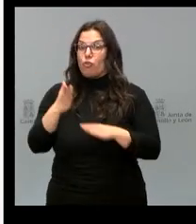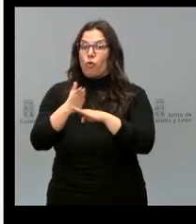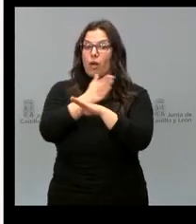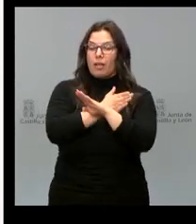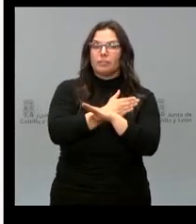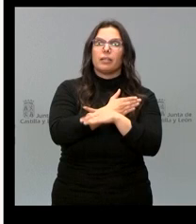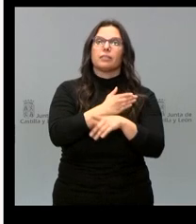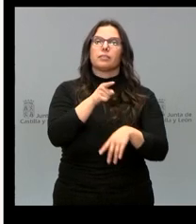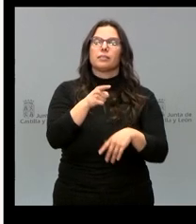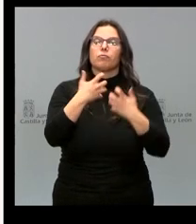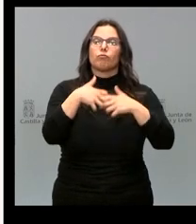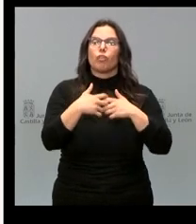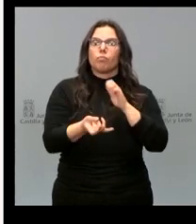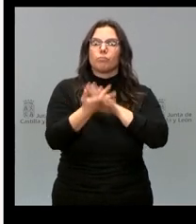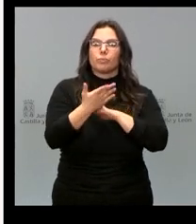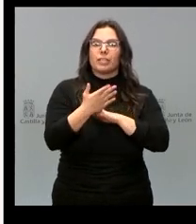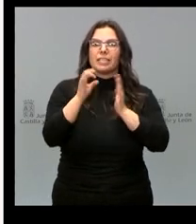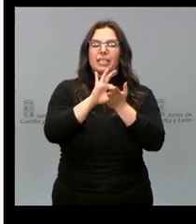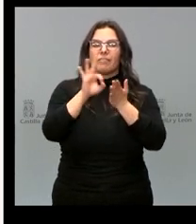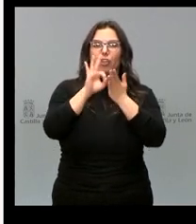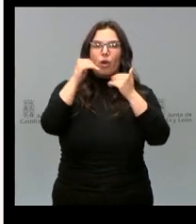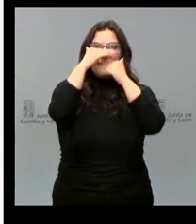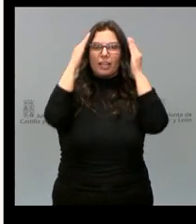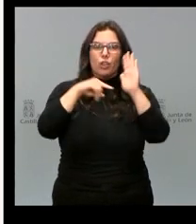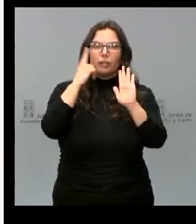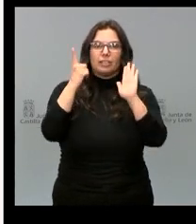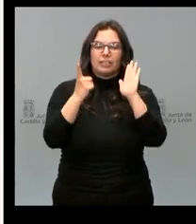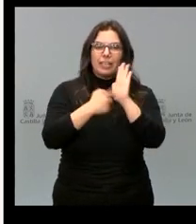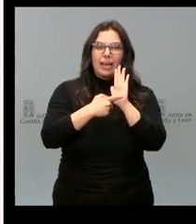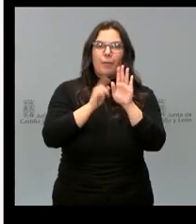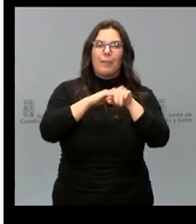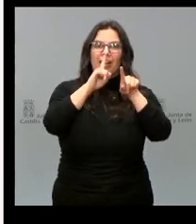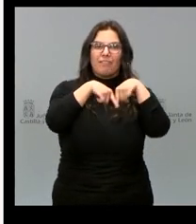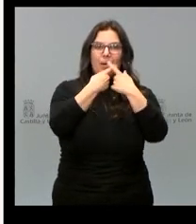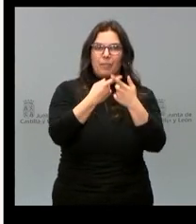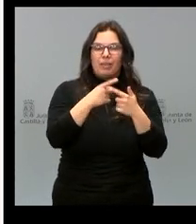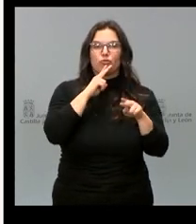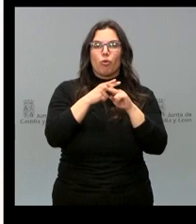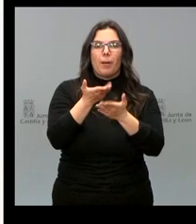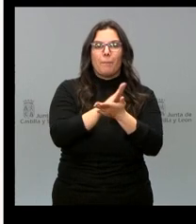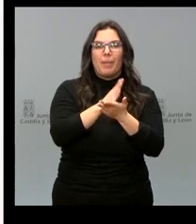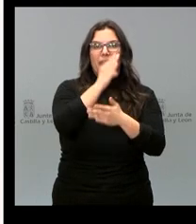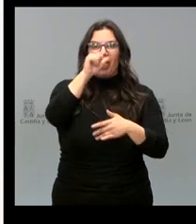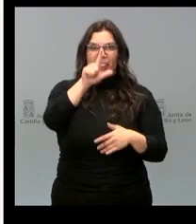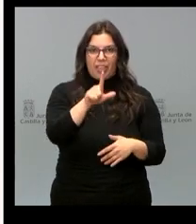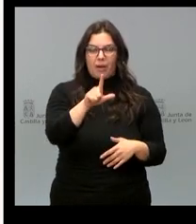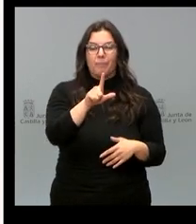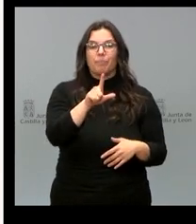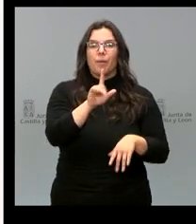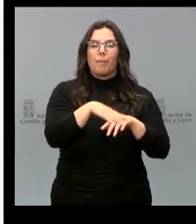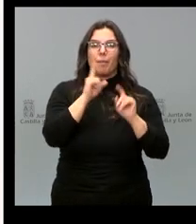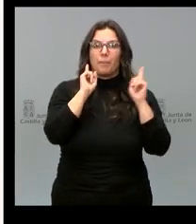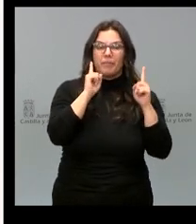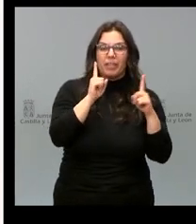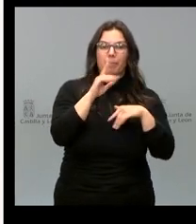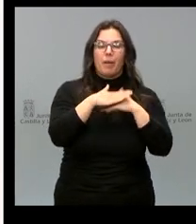funcionará el servicio de atención integral a las familias Mediacil para poder prevenir, para poder abordar